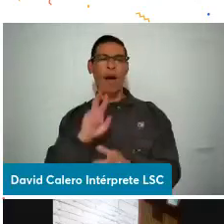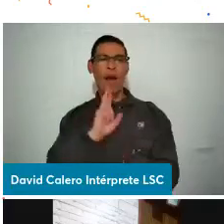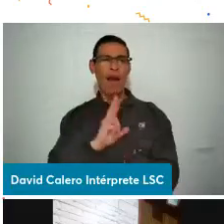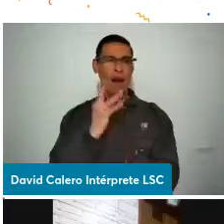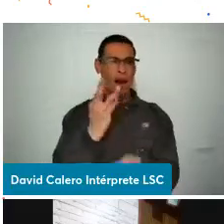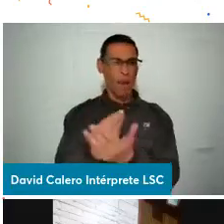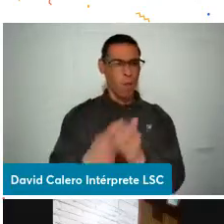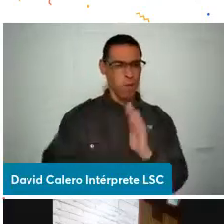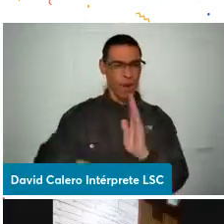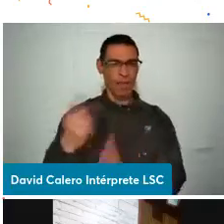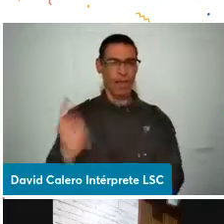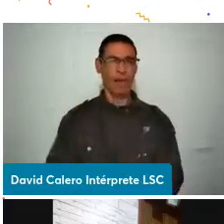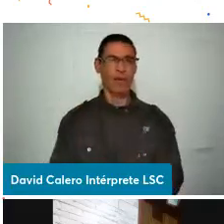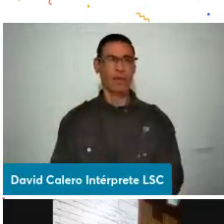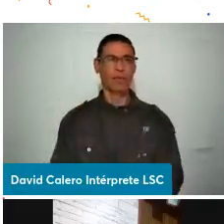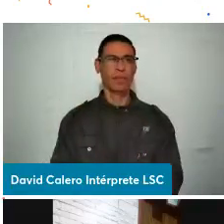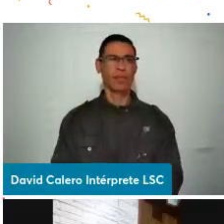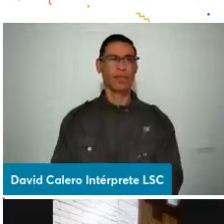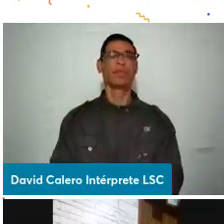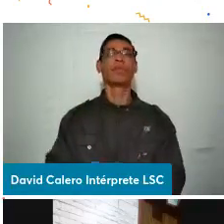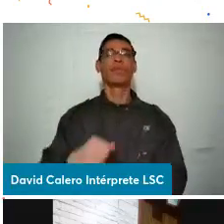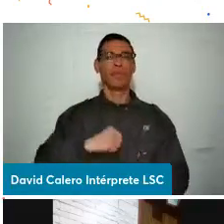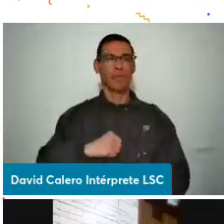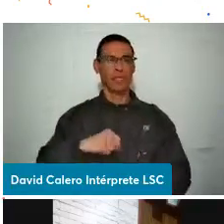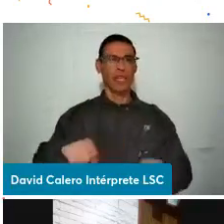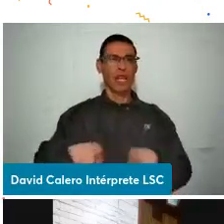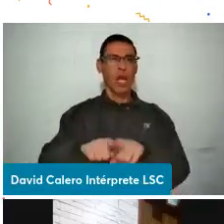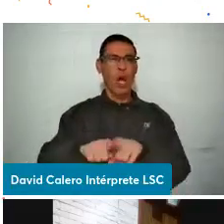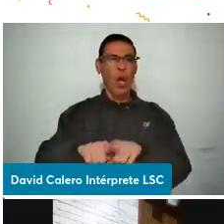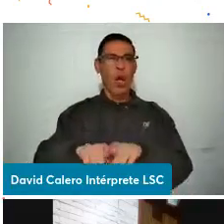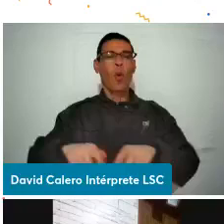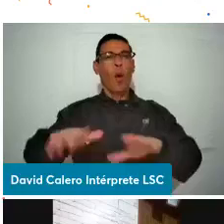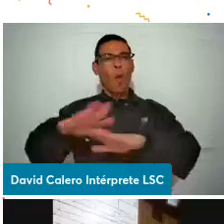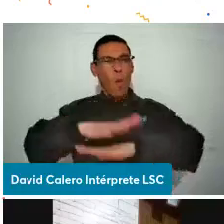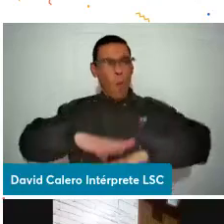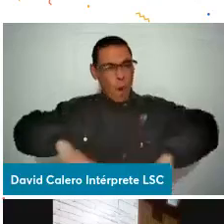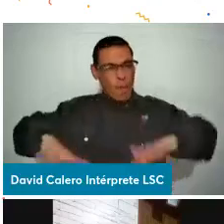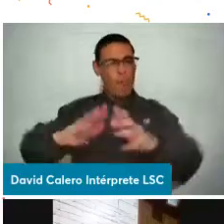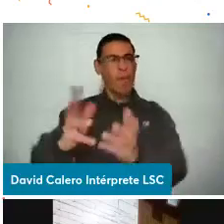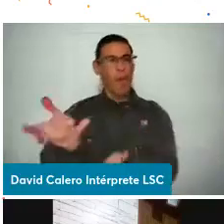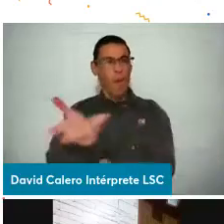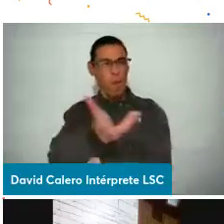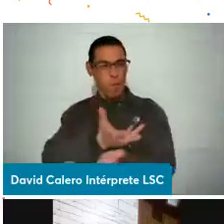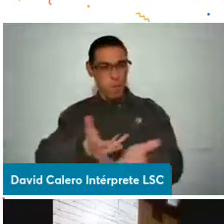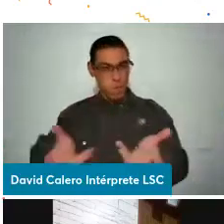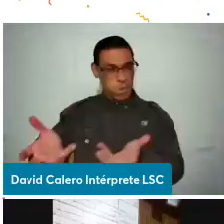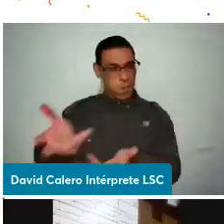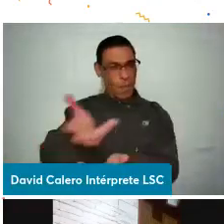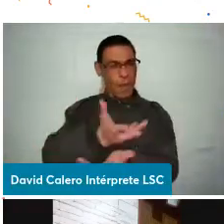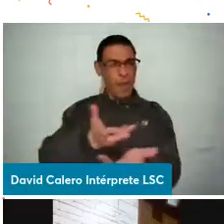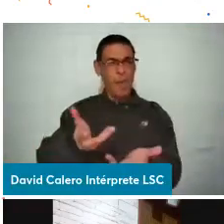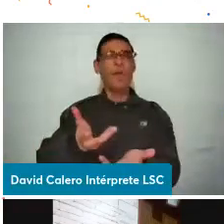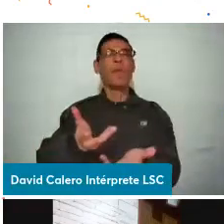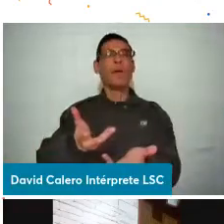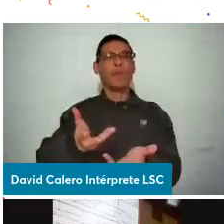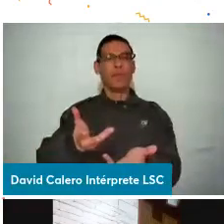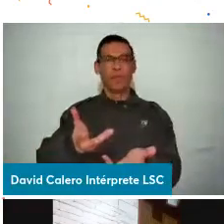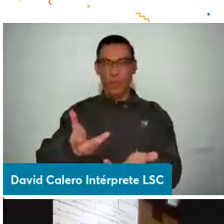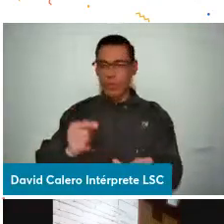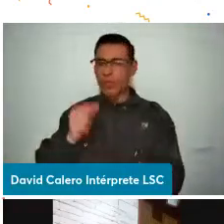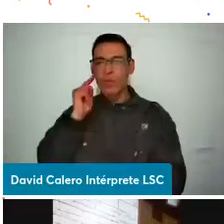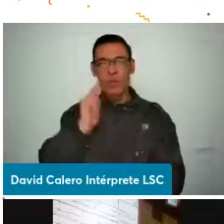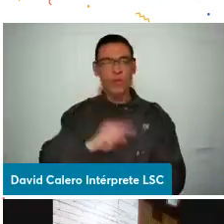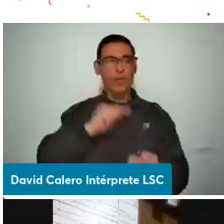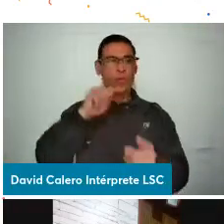También trabajan unos entornos colaborativos que a ellos les permite incluir su concepto,